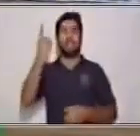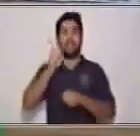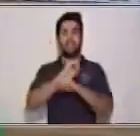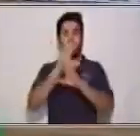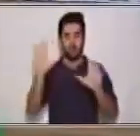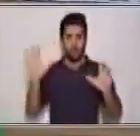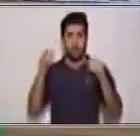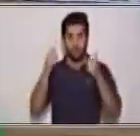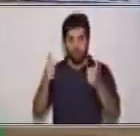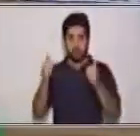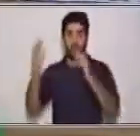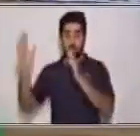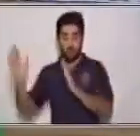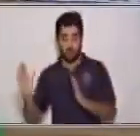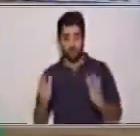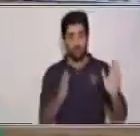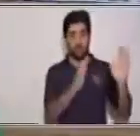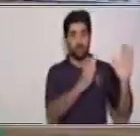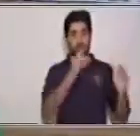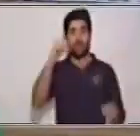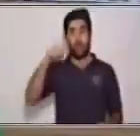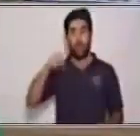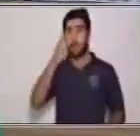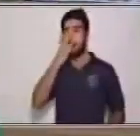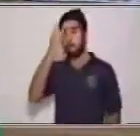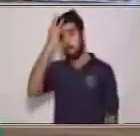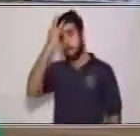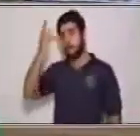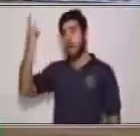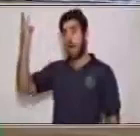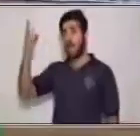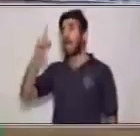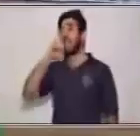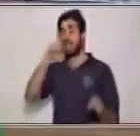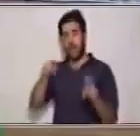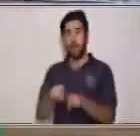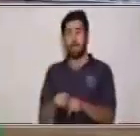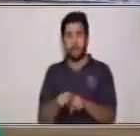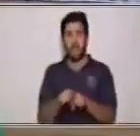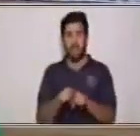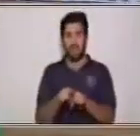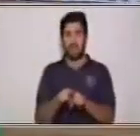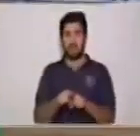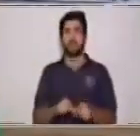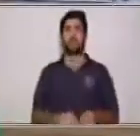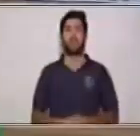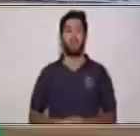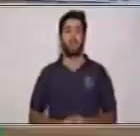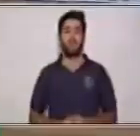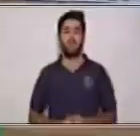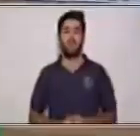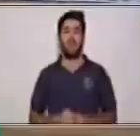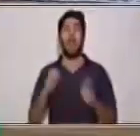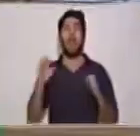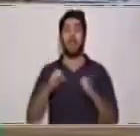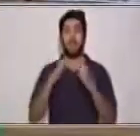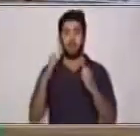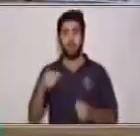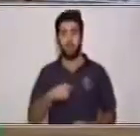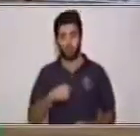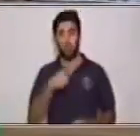ver la mitología maya, que no está lejos de esta que tenemos acá. Por lo que te